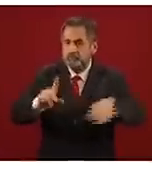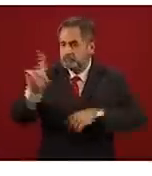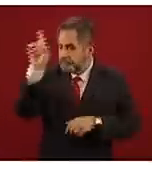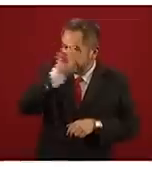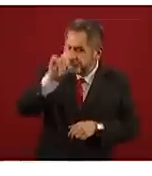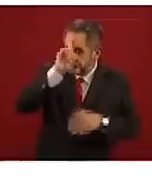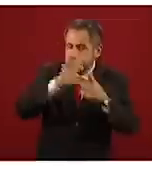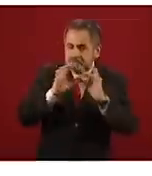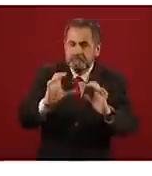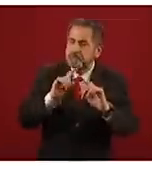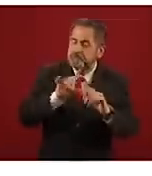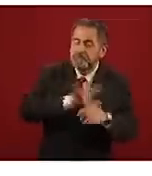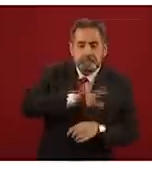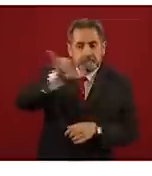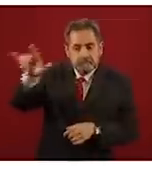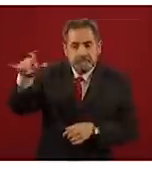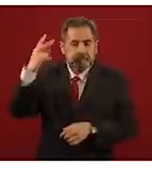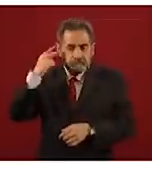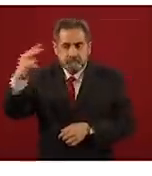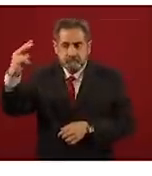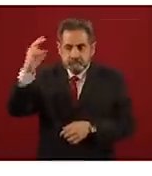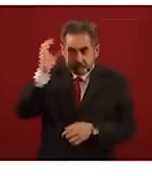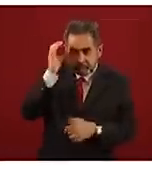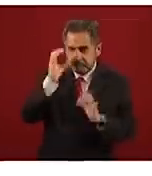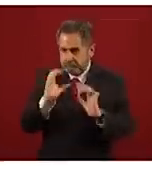algunas medidas de precaución y, sobre todo,